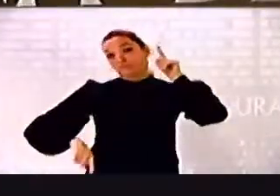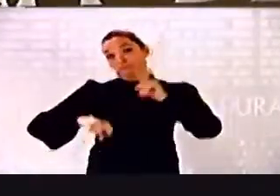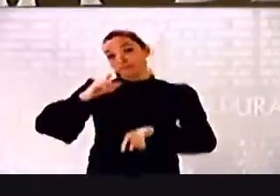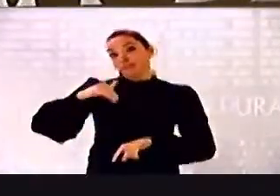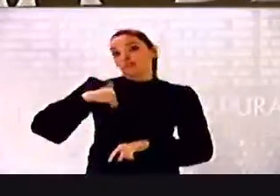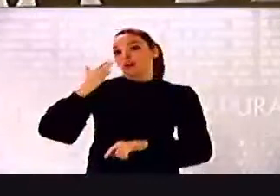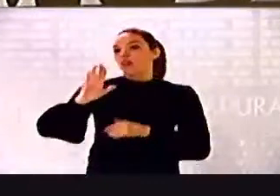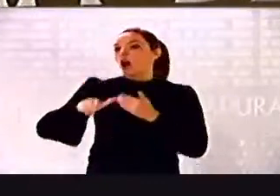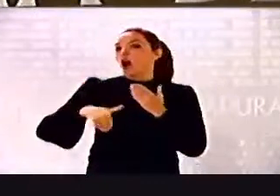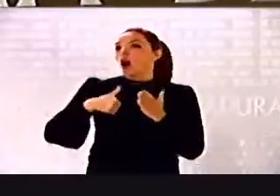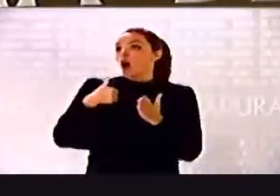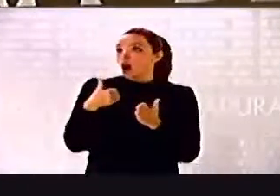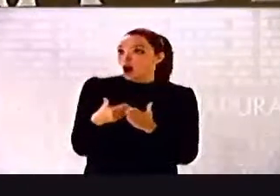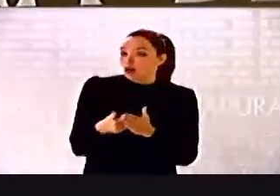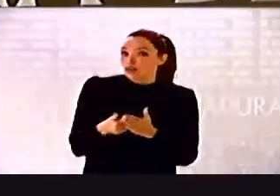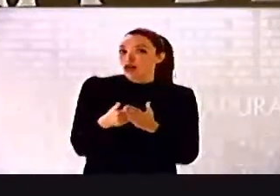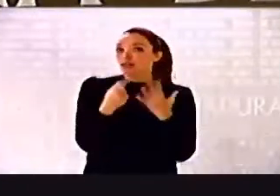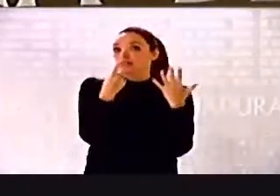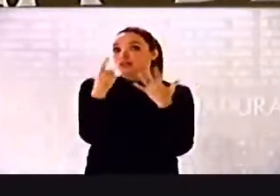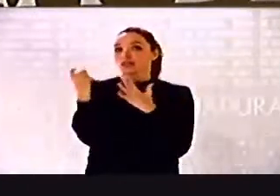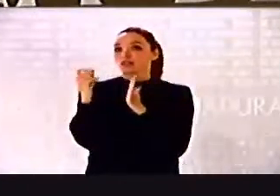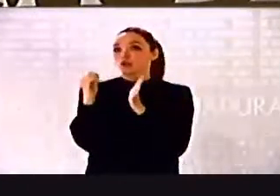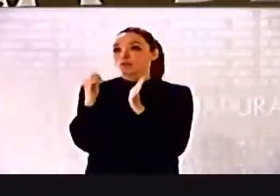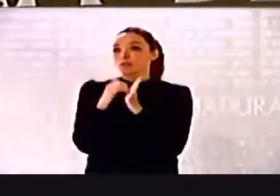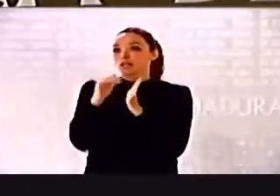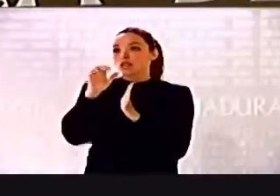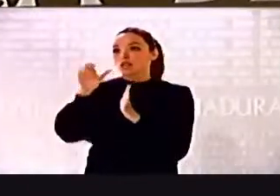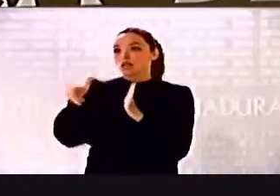llegar hasta los 600.000 euros de multa.